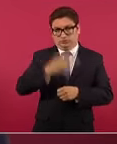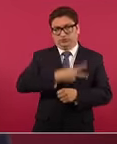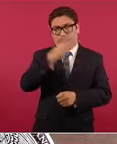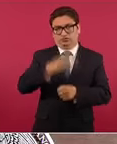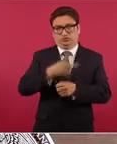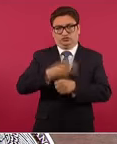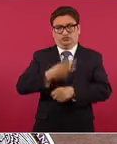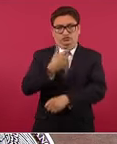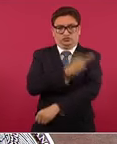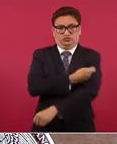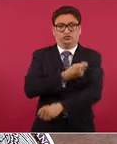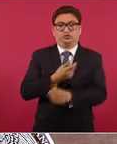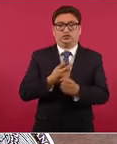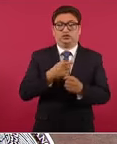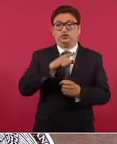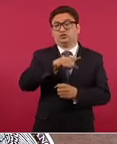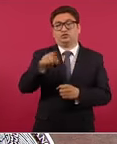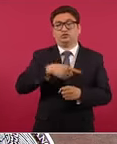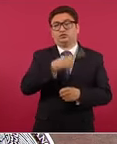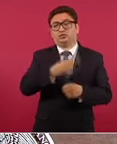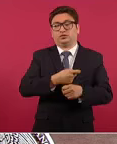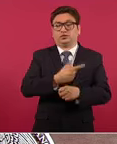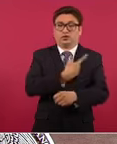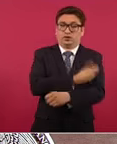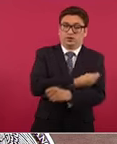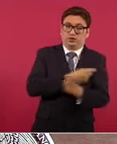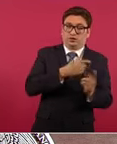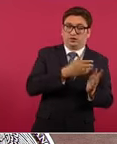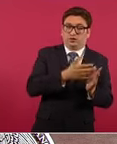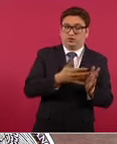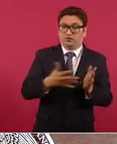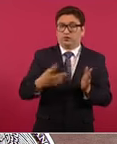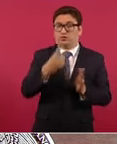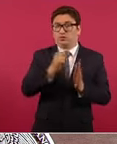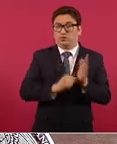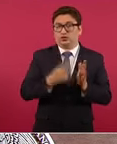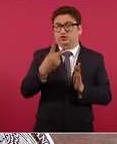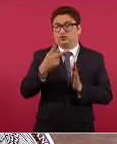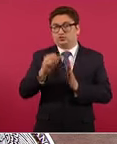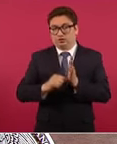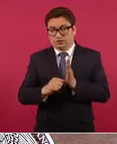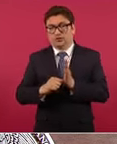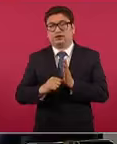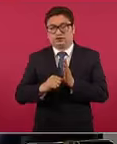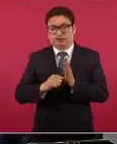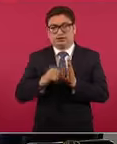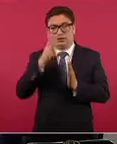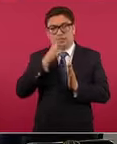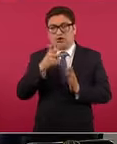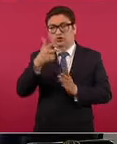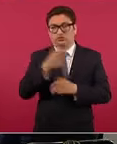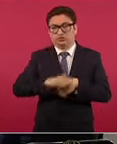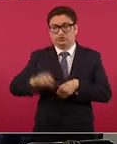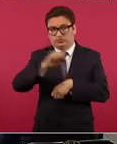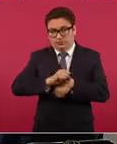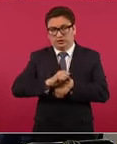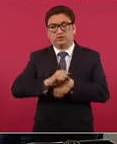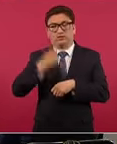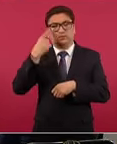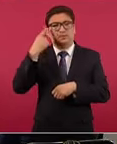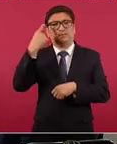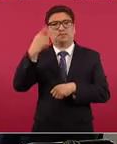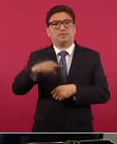cuente entre cuatro a ocho semanas si puedes más cerca de las 8 semanas para